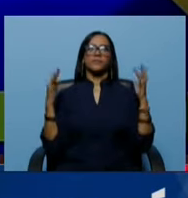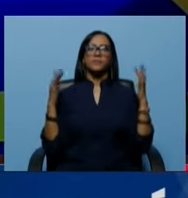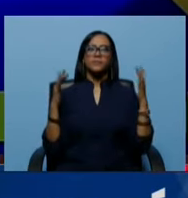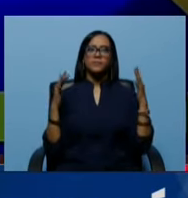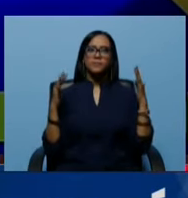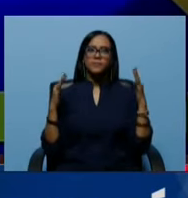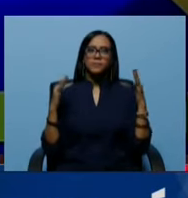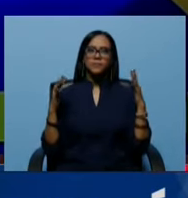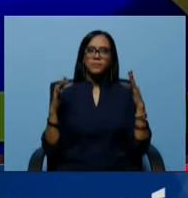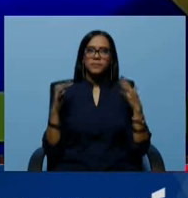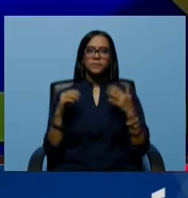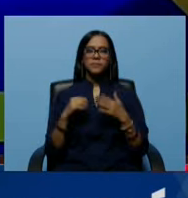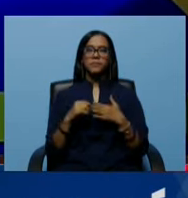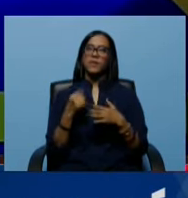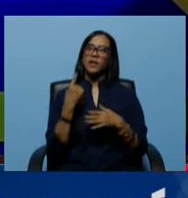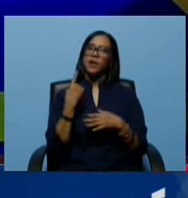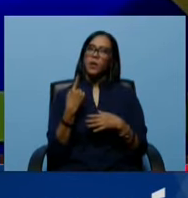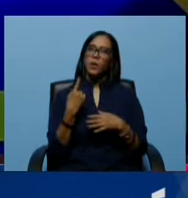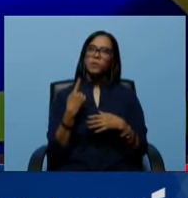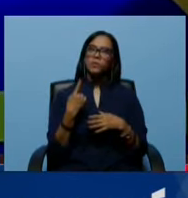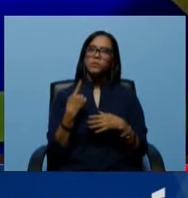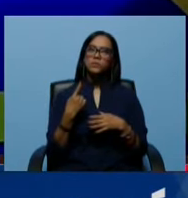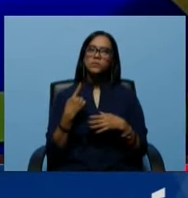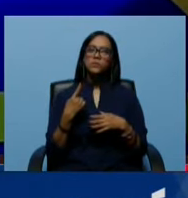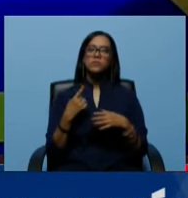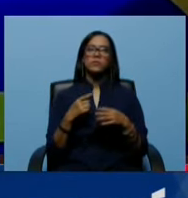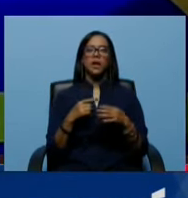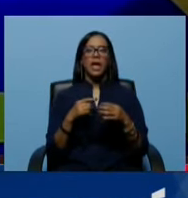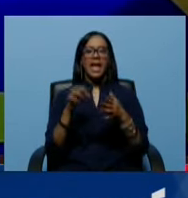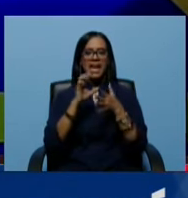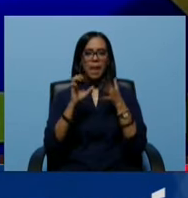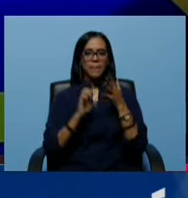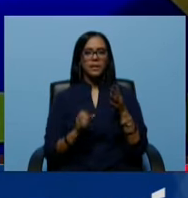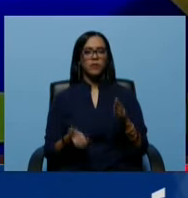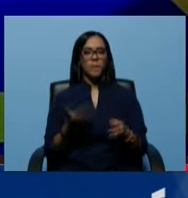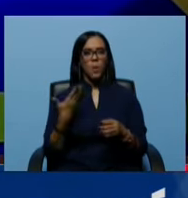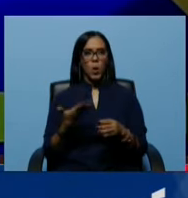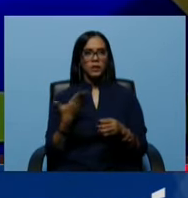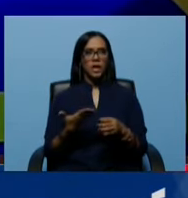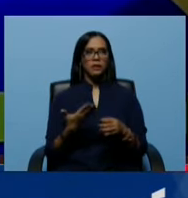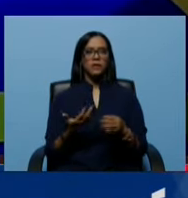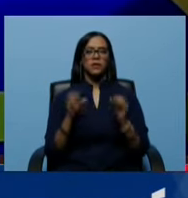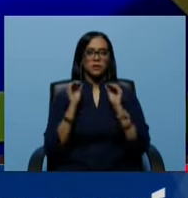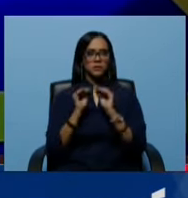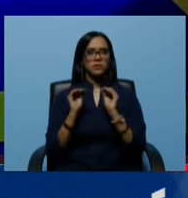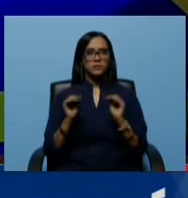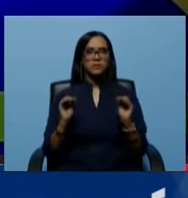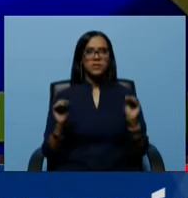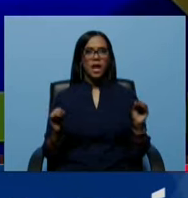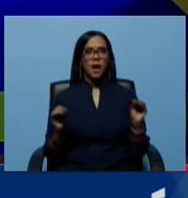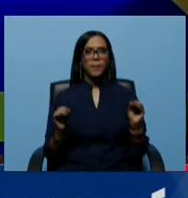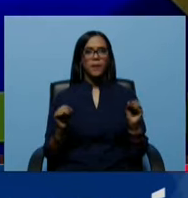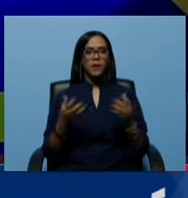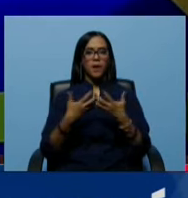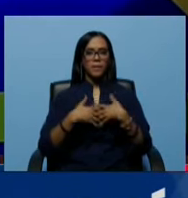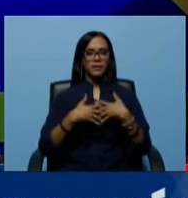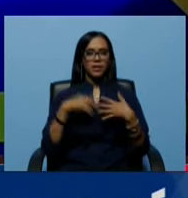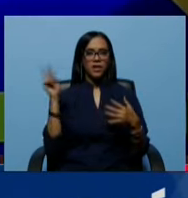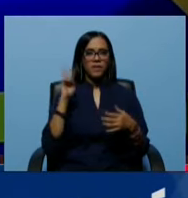Y un componente fundamental, y yo llamo a los empresarios y empresarias de